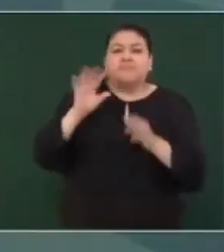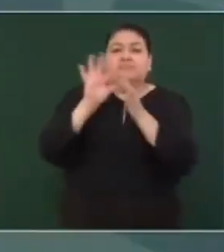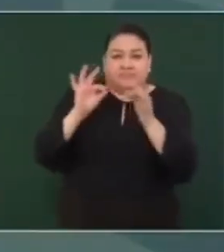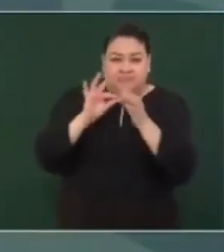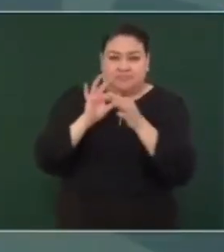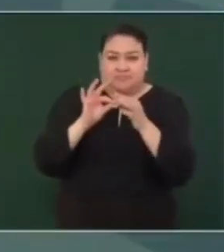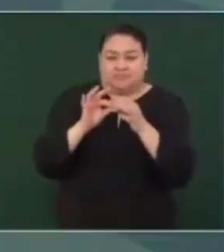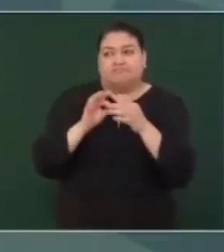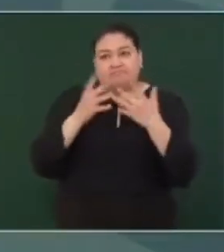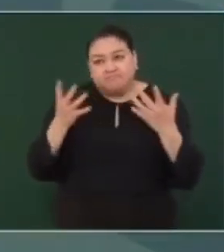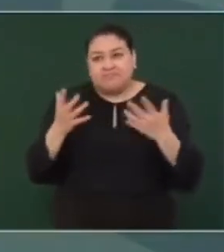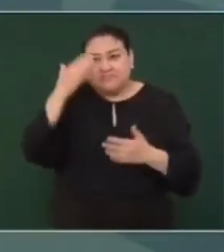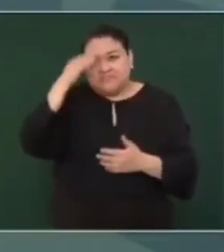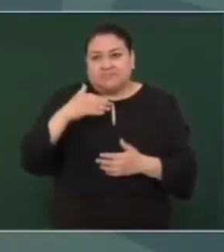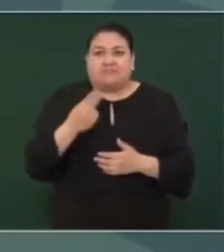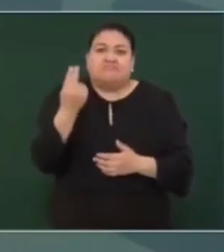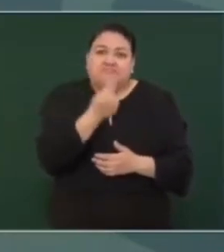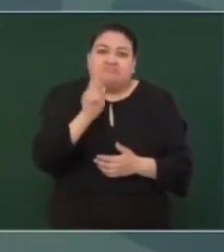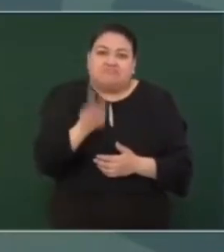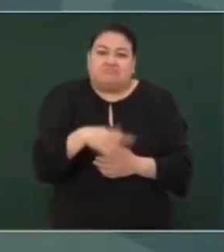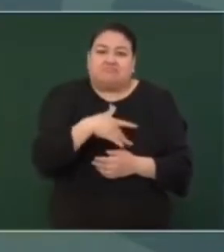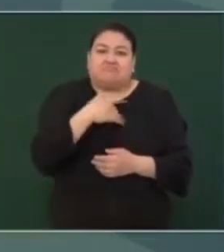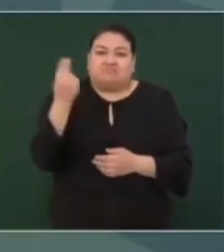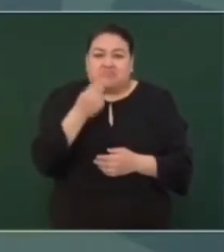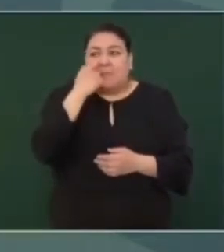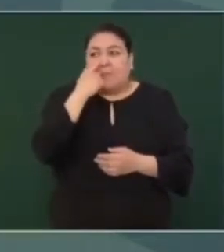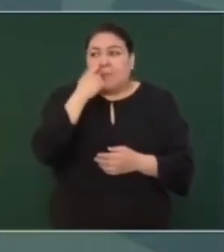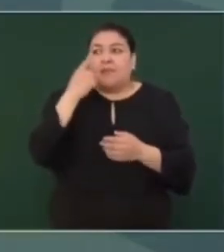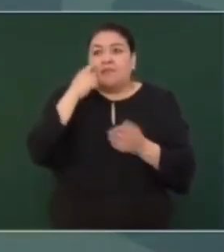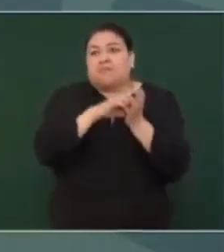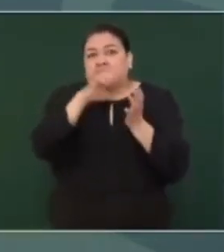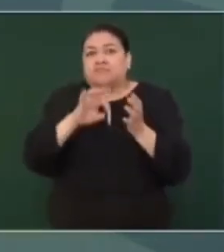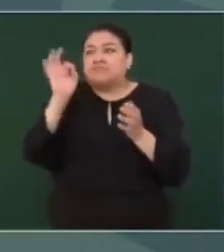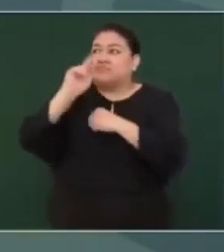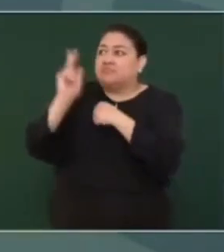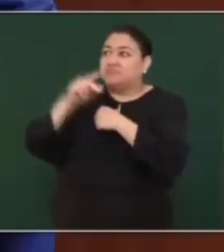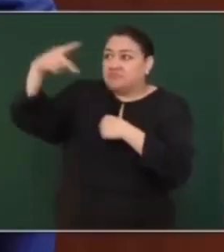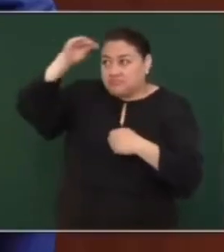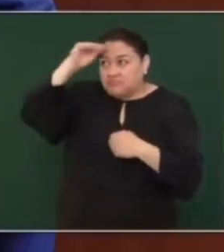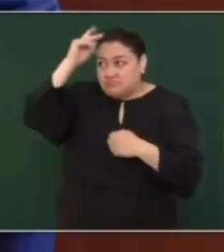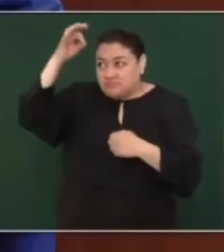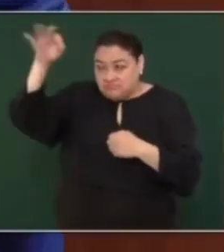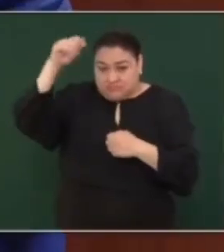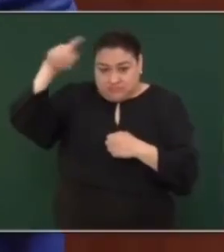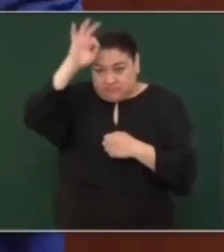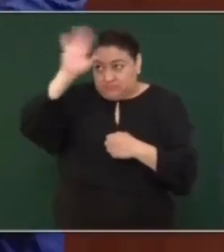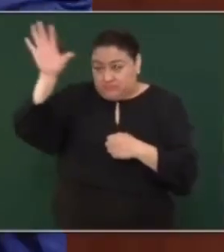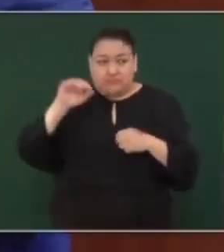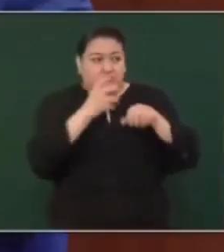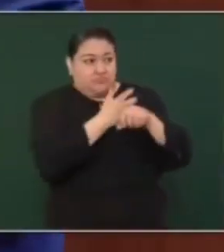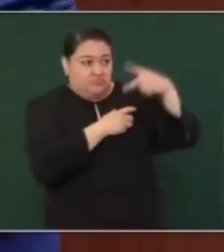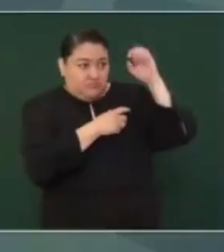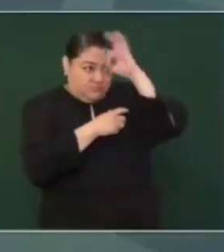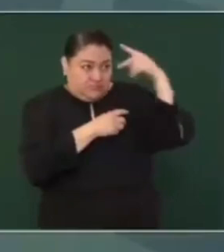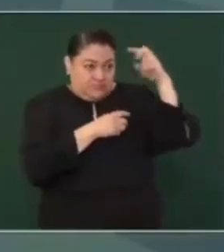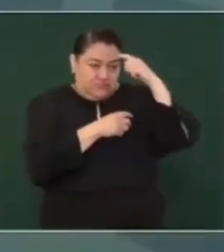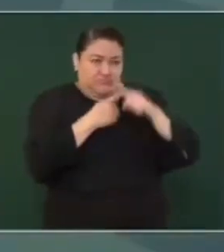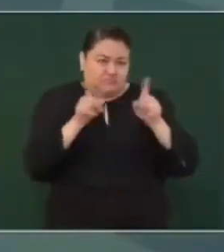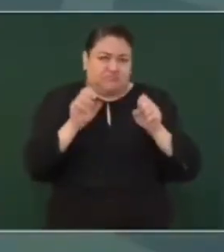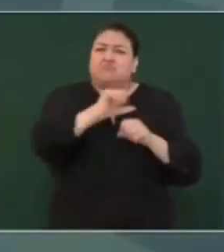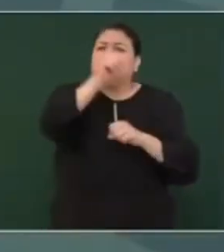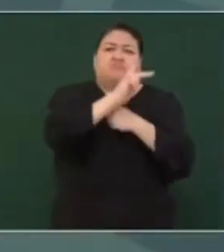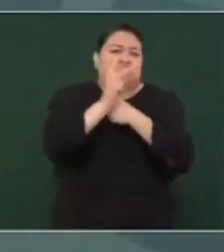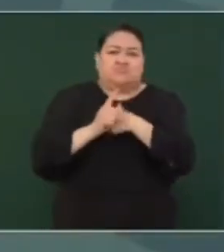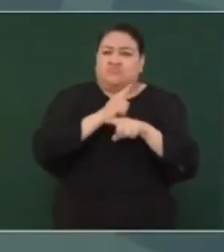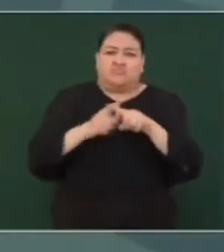explicándole que pues es una situación humanitaria, independientemente de las diferencias que puedan tener entre el gobierno de China, el gobierno de Estados Unidos o con cualquier